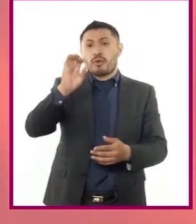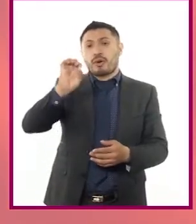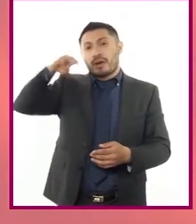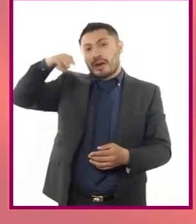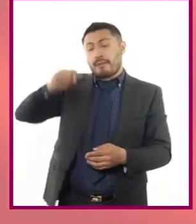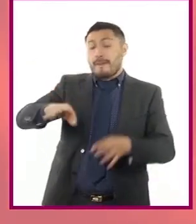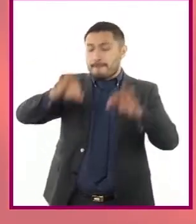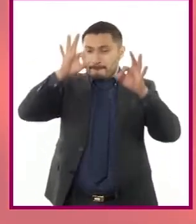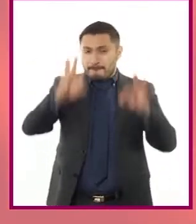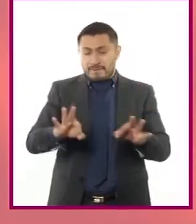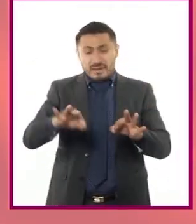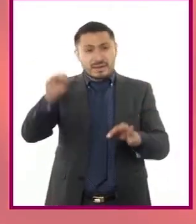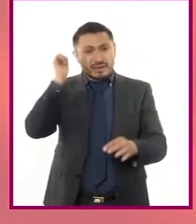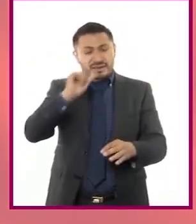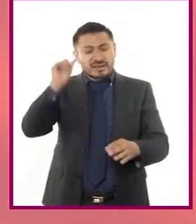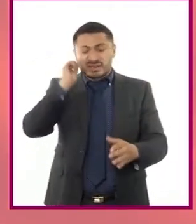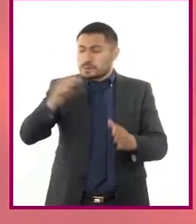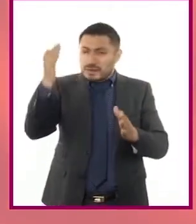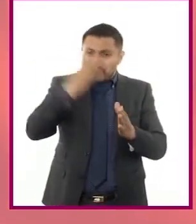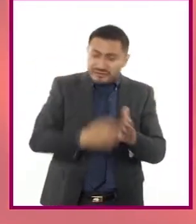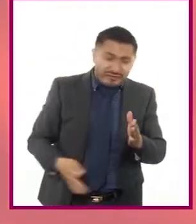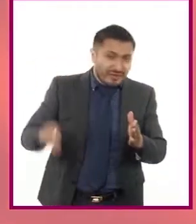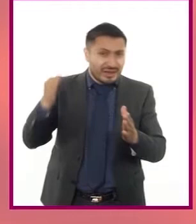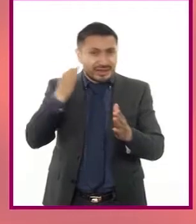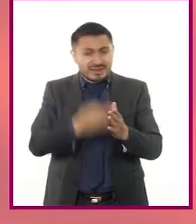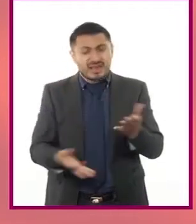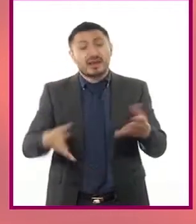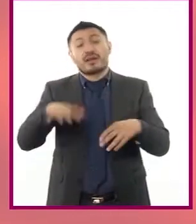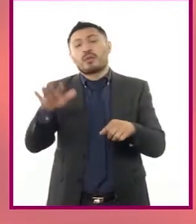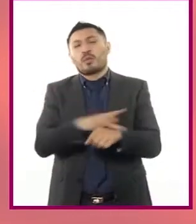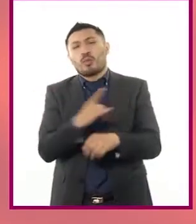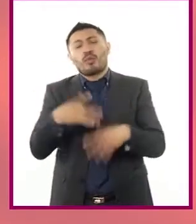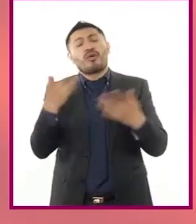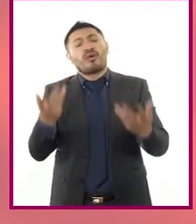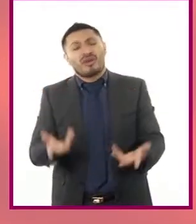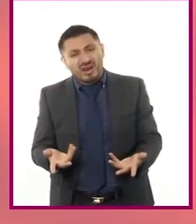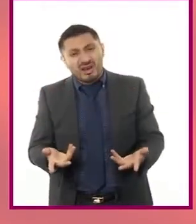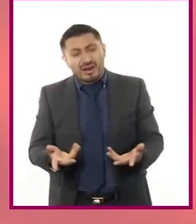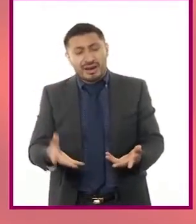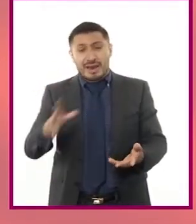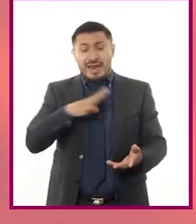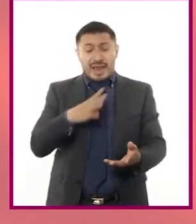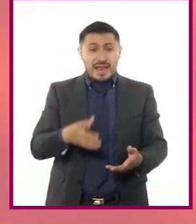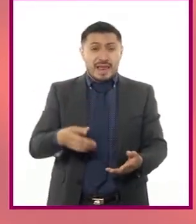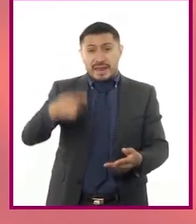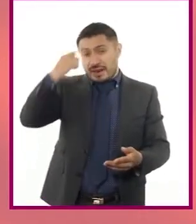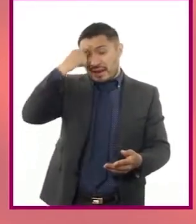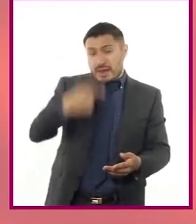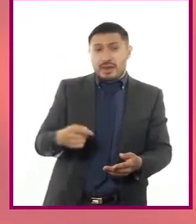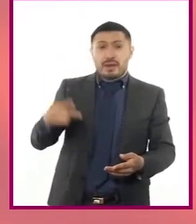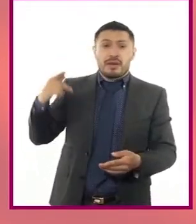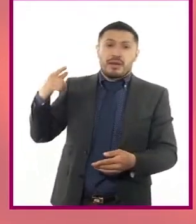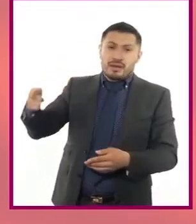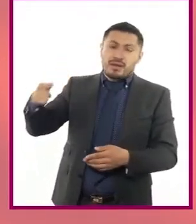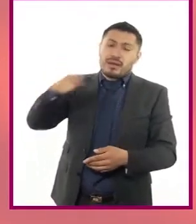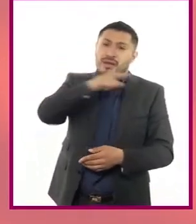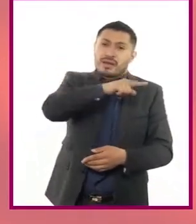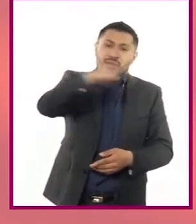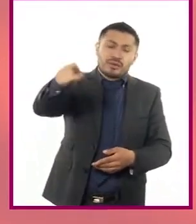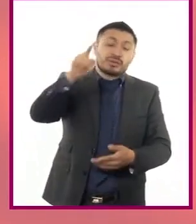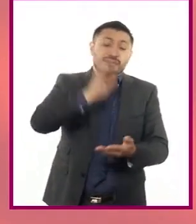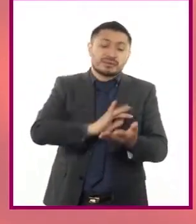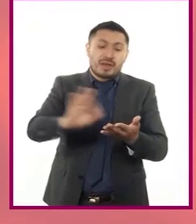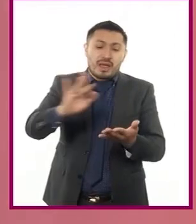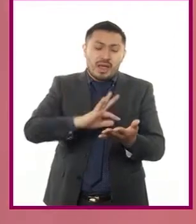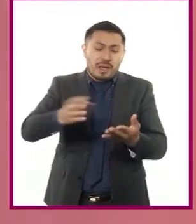estará inconcluso, incompleto, pues permanece a la espera de que el lector lo concluya y le aporte algo